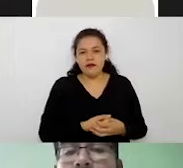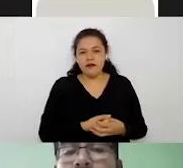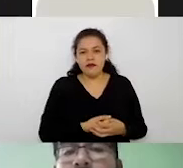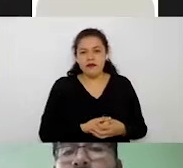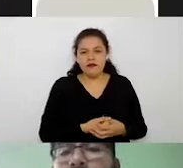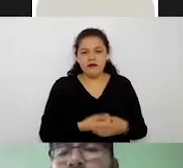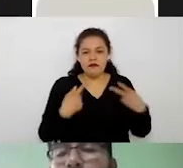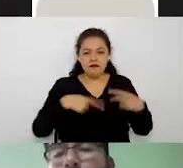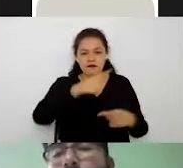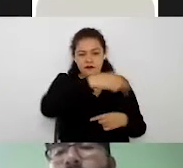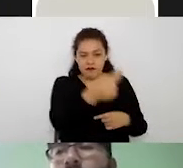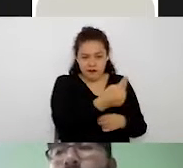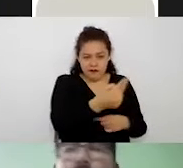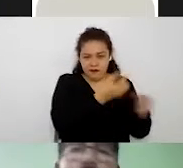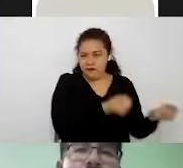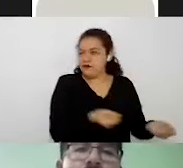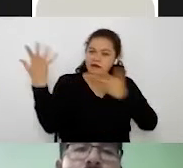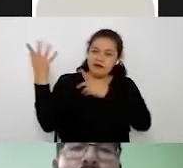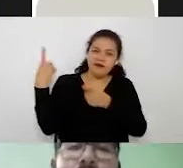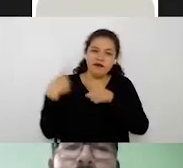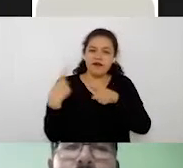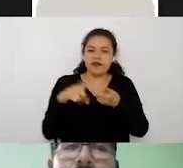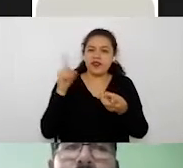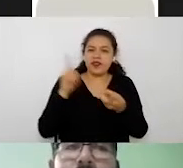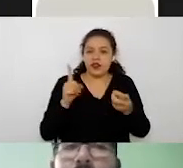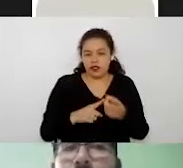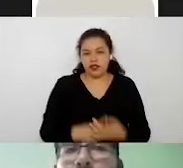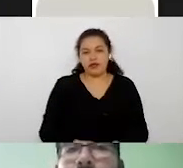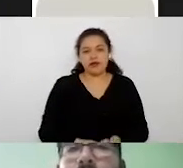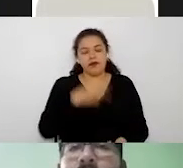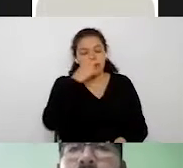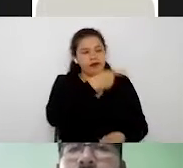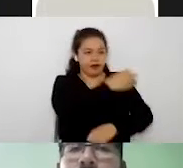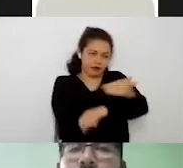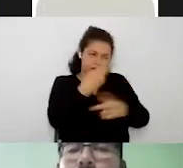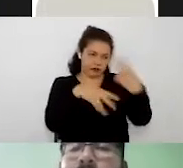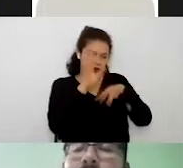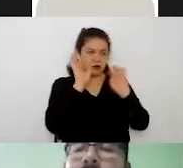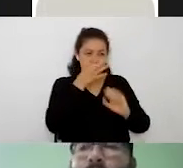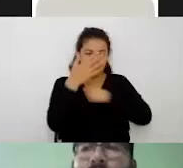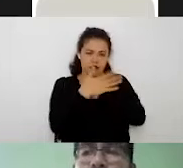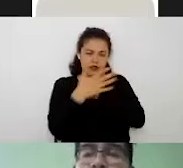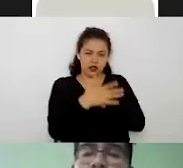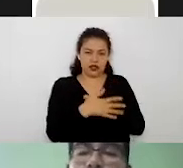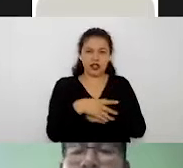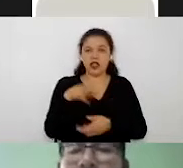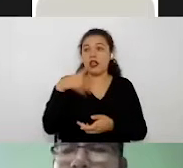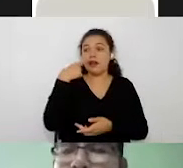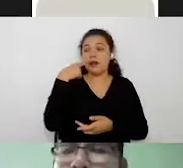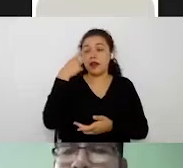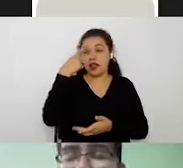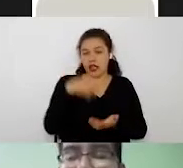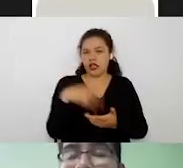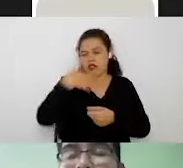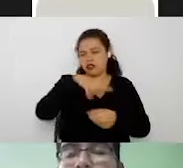presente la necesidad de una ambulancia y que nos digan, pues ya vino su familiar y le reportamos, ¿qué cree? Pues se lo llevaron al